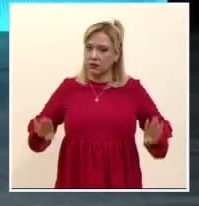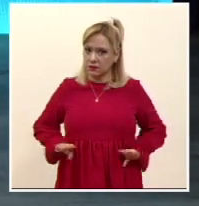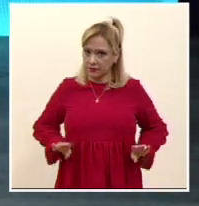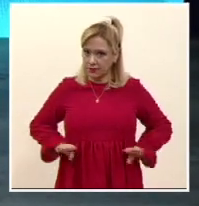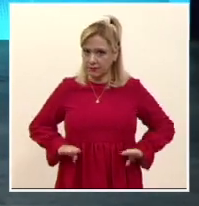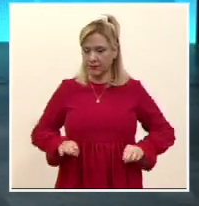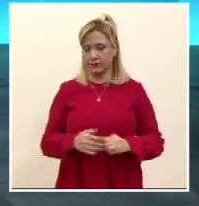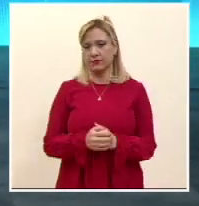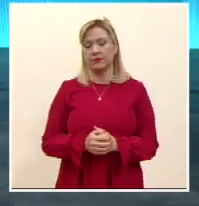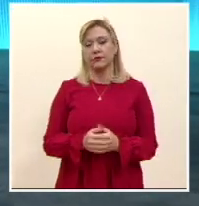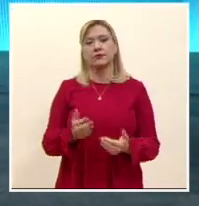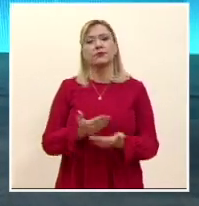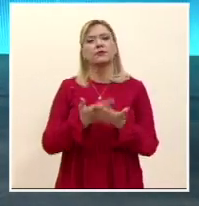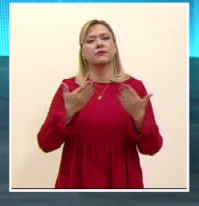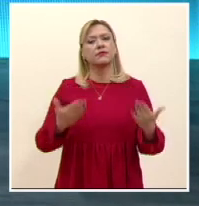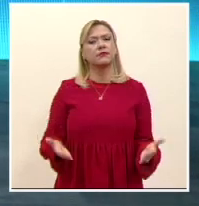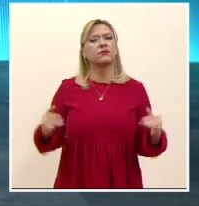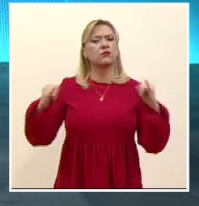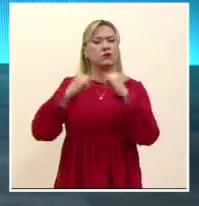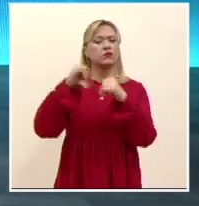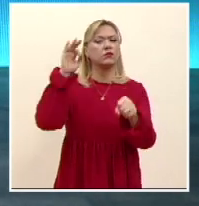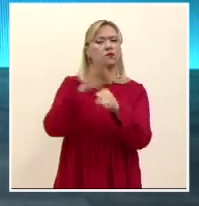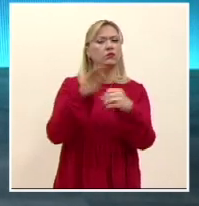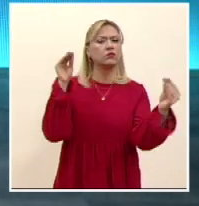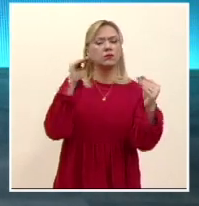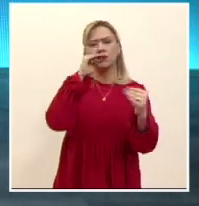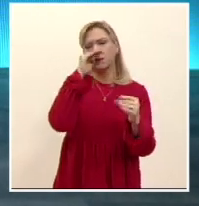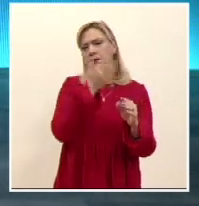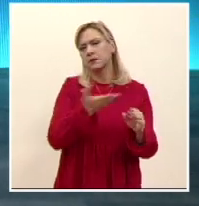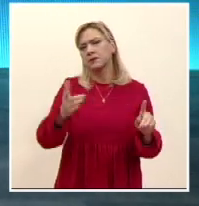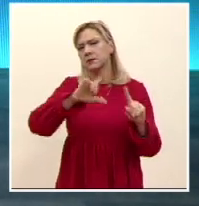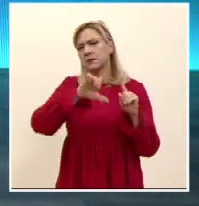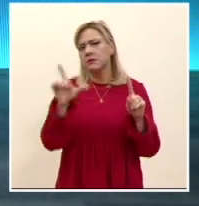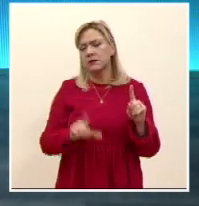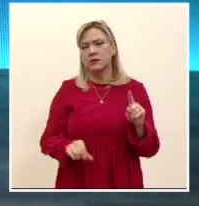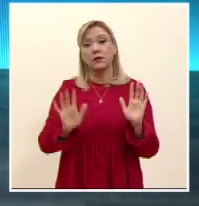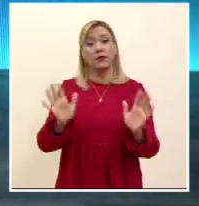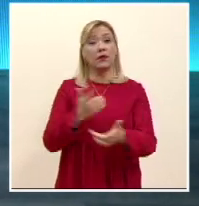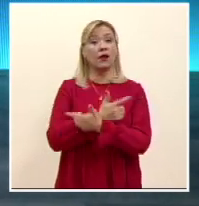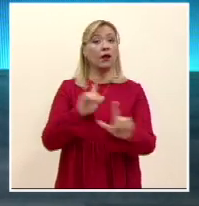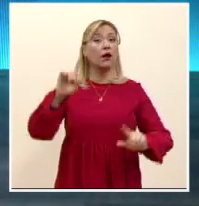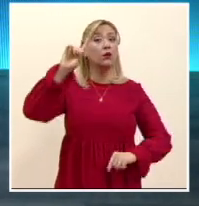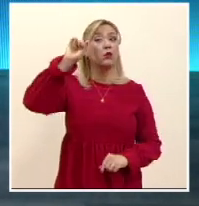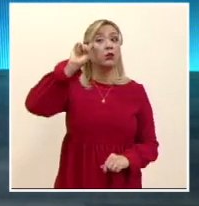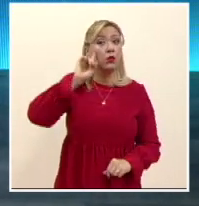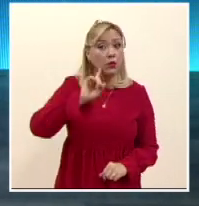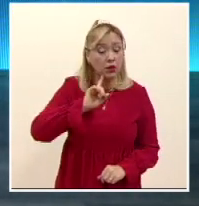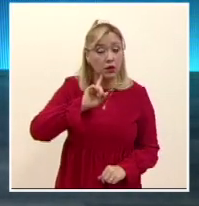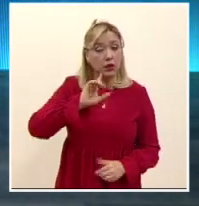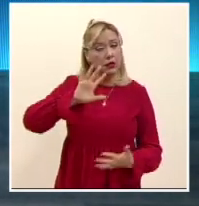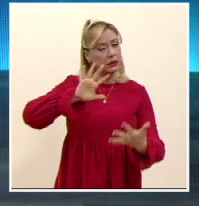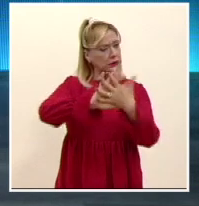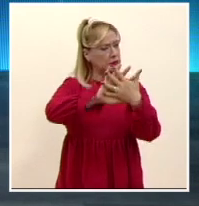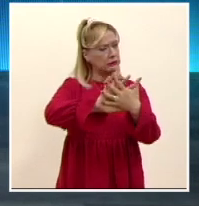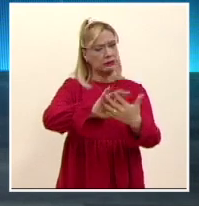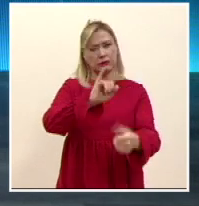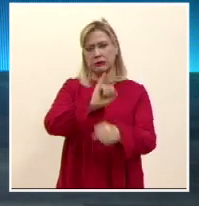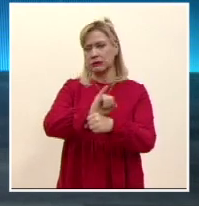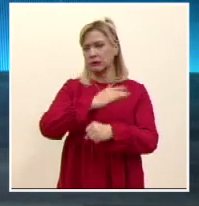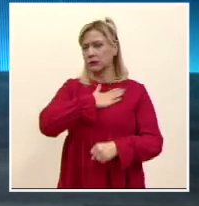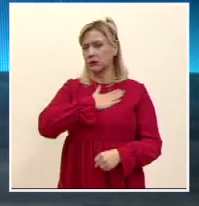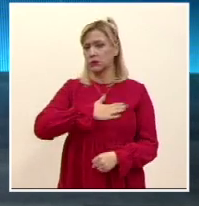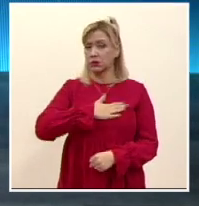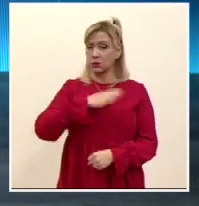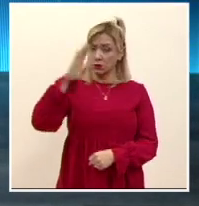Con el acompañamiento de la Defensoría Pública Federal, fue puesta en libertad a una mujer que fue encarcelada injustificadamente por más de